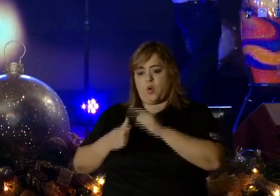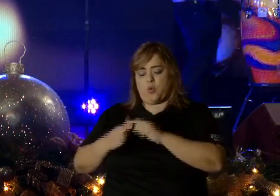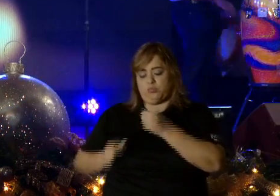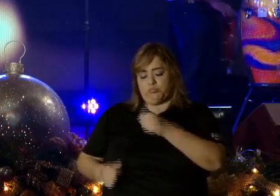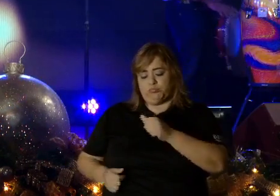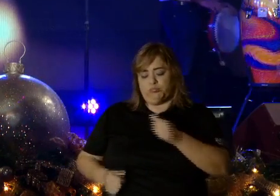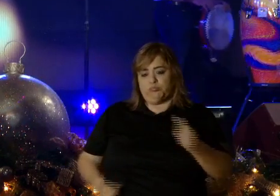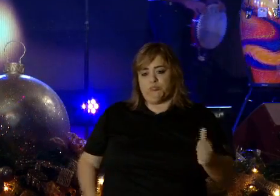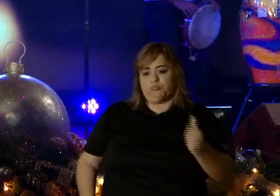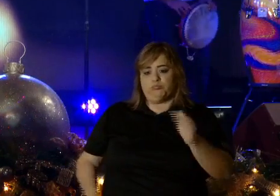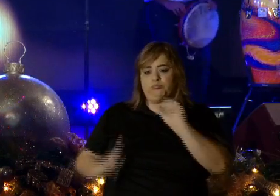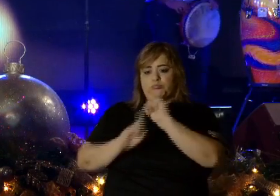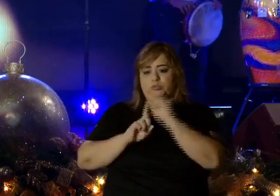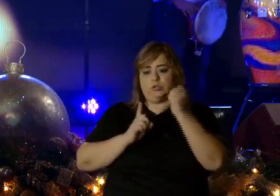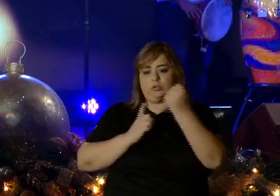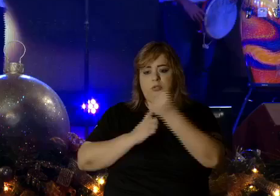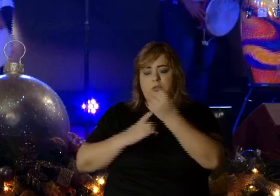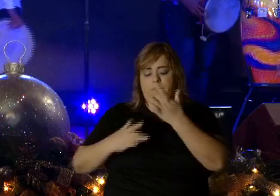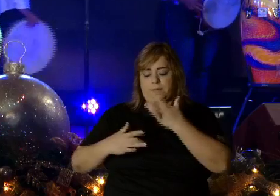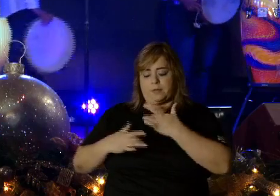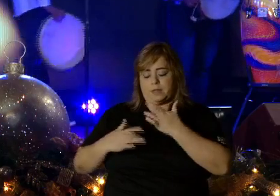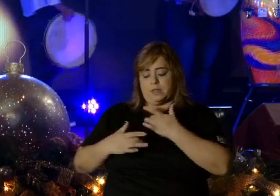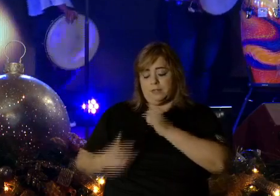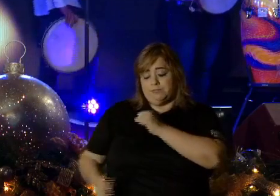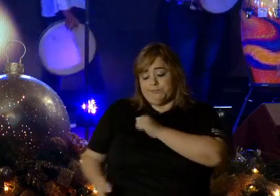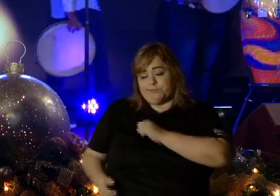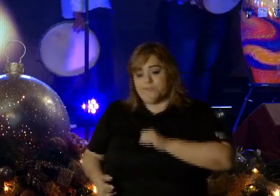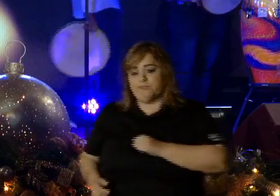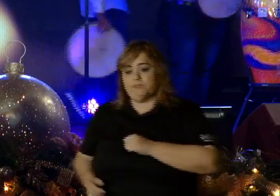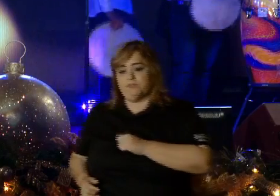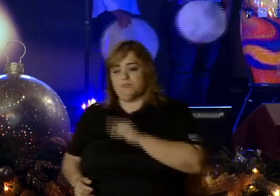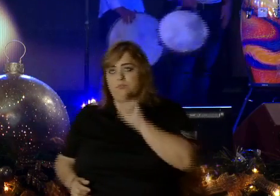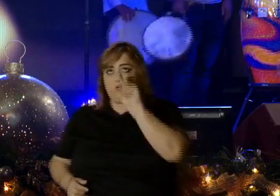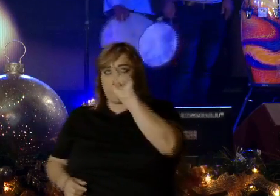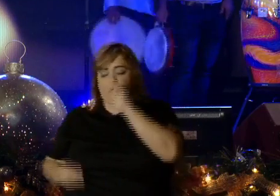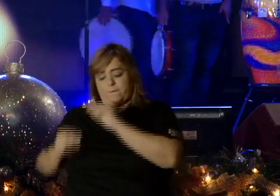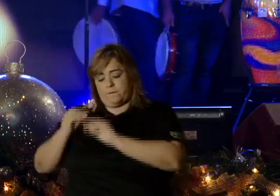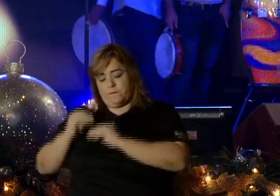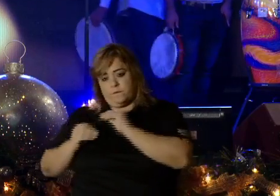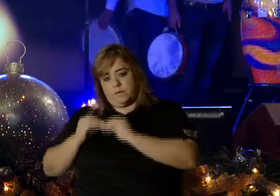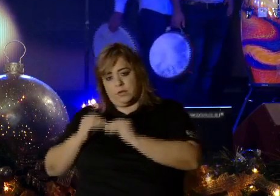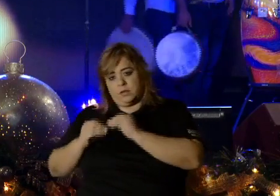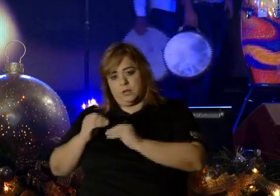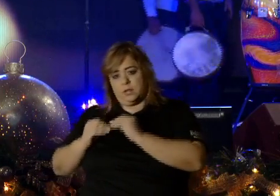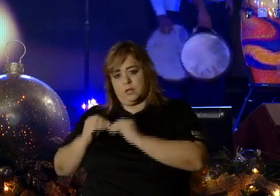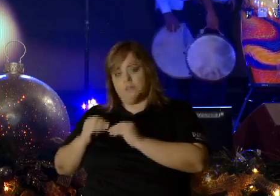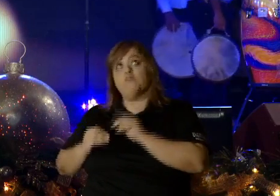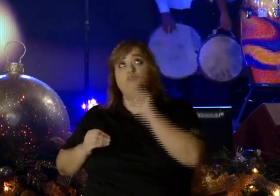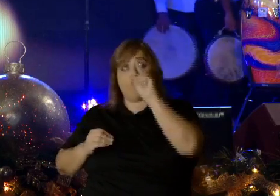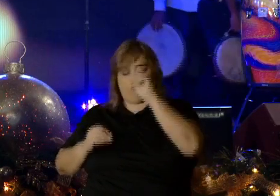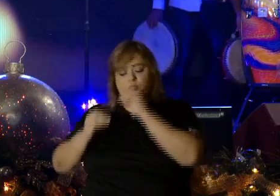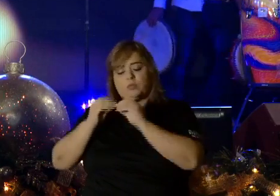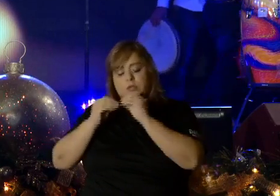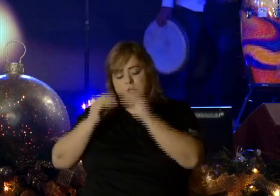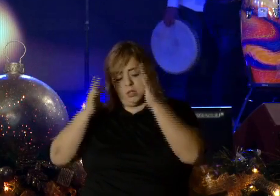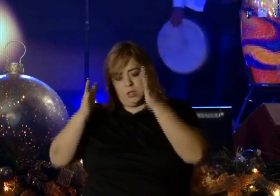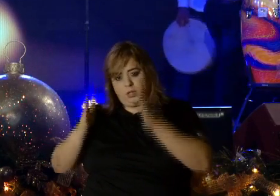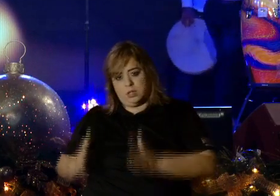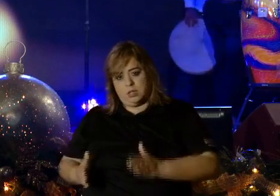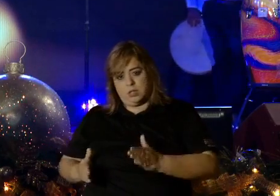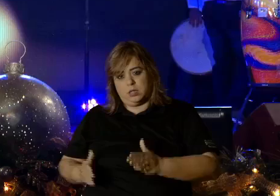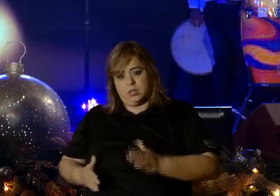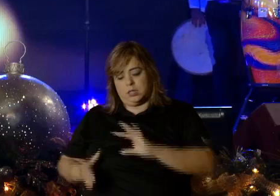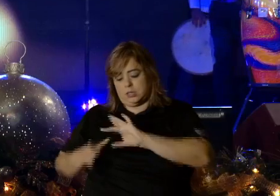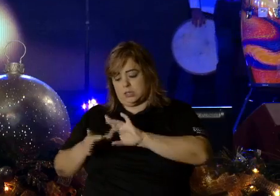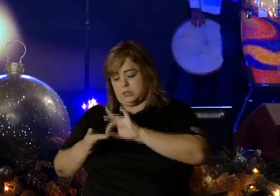condición, heridas, tú sanas, tú eres el sanador. Tú enviaste tu